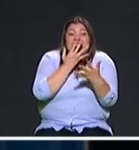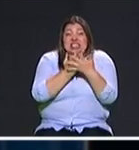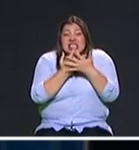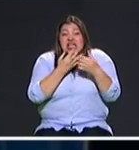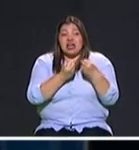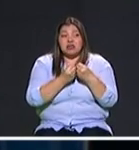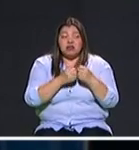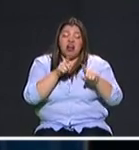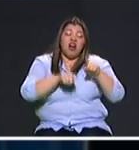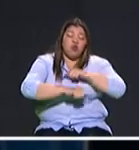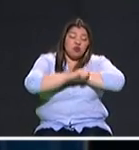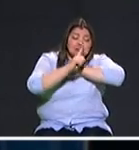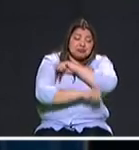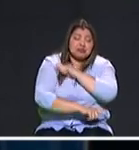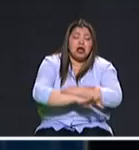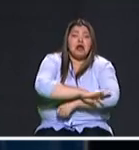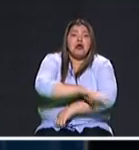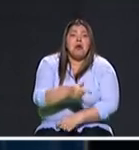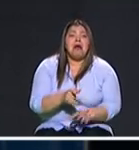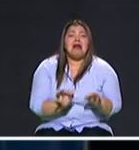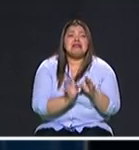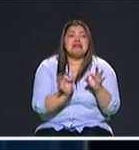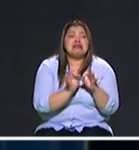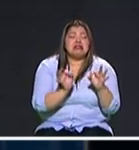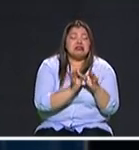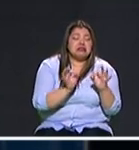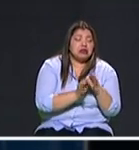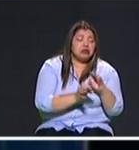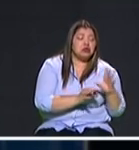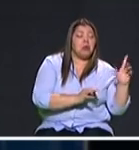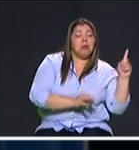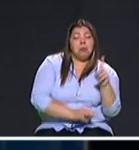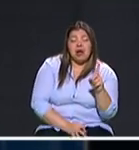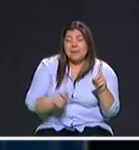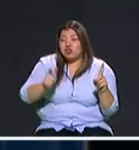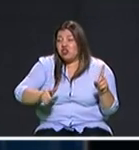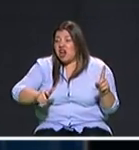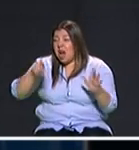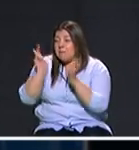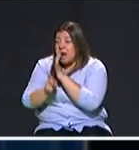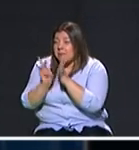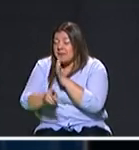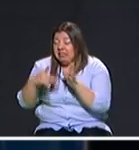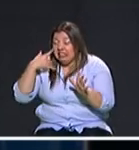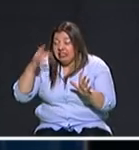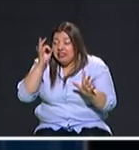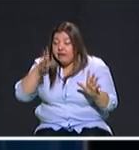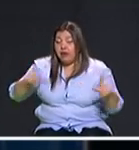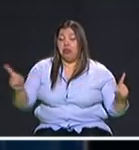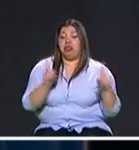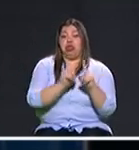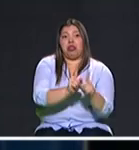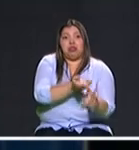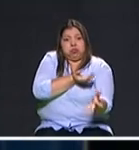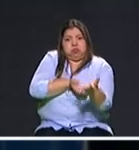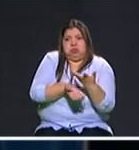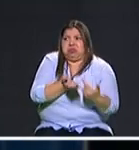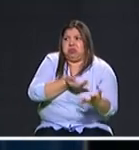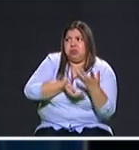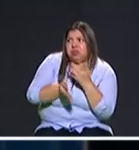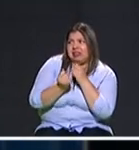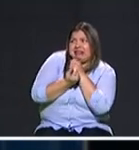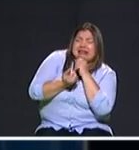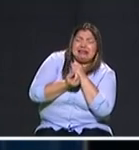menores conjuntamente con pernas delitos graves hay que separarlos ese espacio se necesita sin duda hay que tenerlo